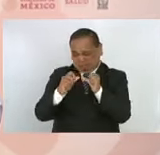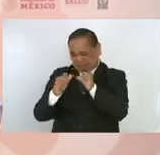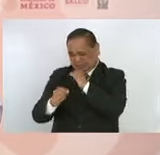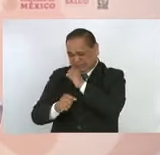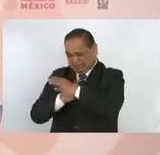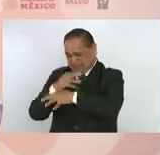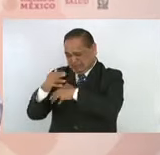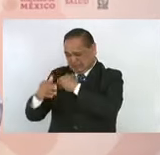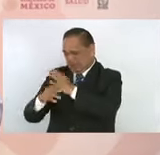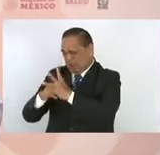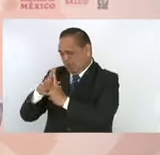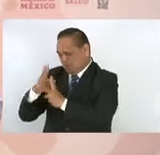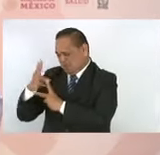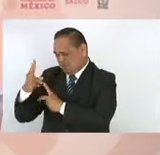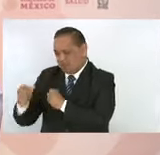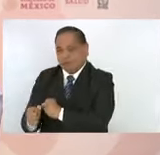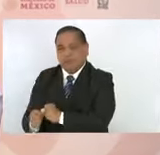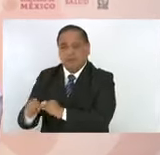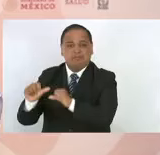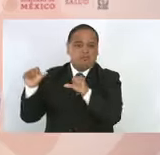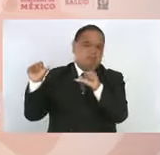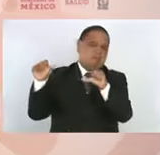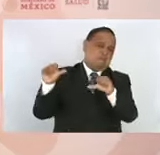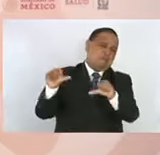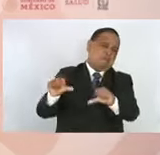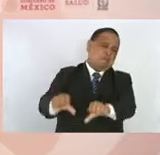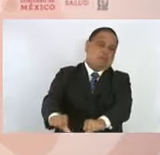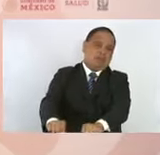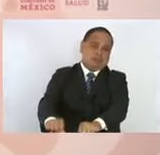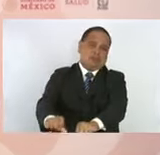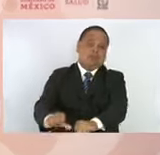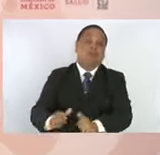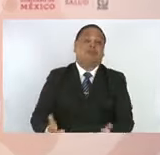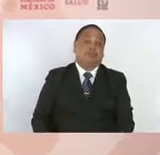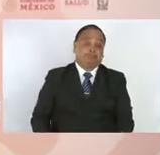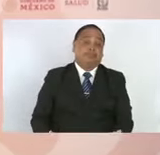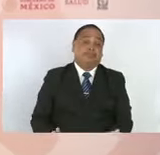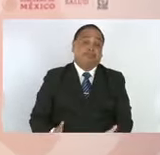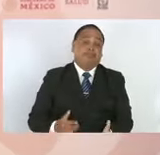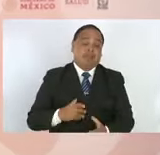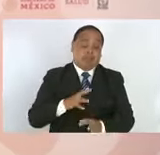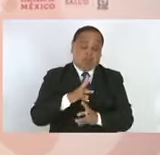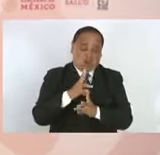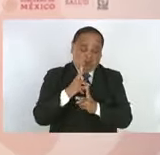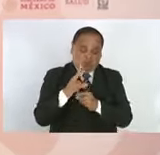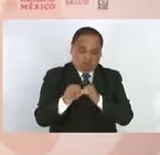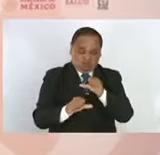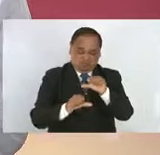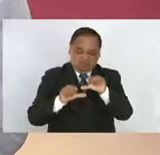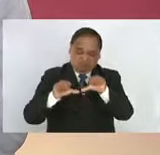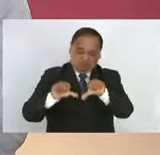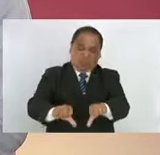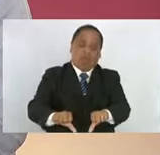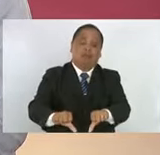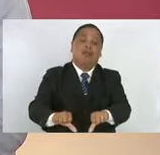progresiva en todos los terrenos de la vida pública.